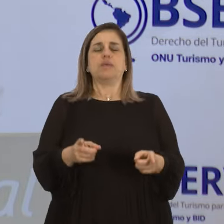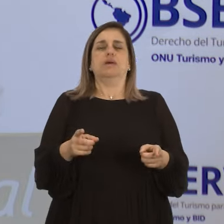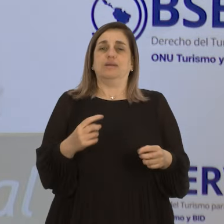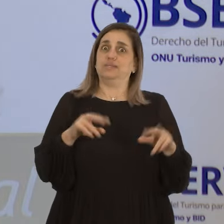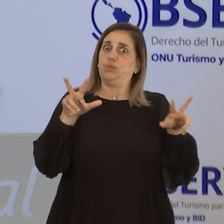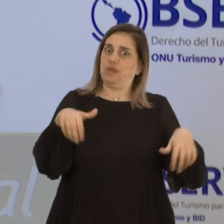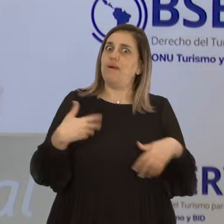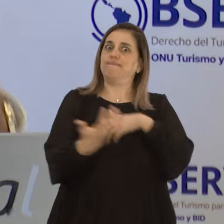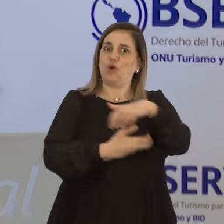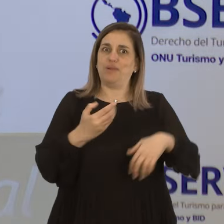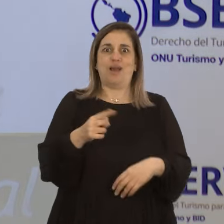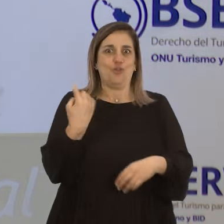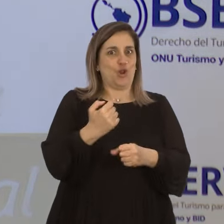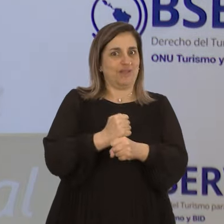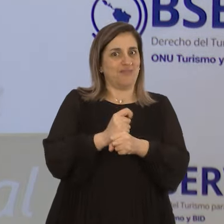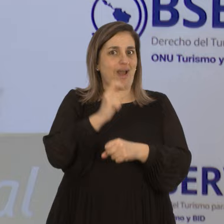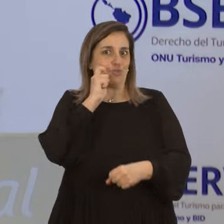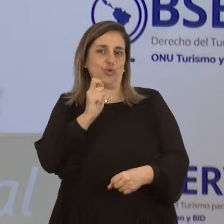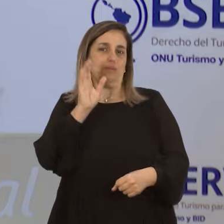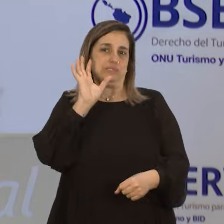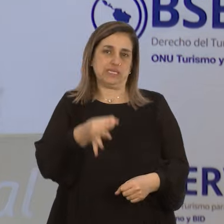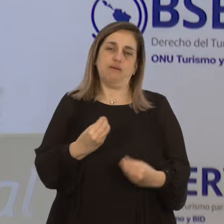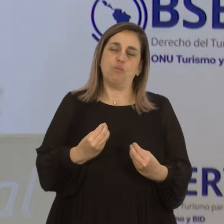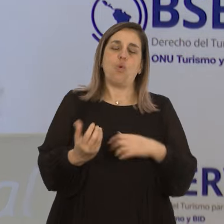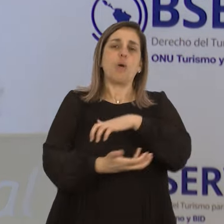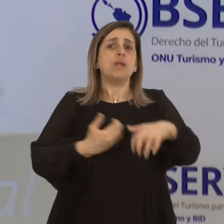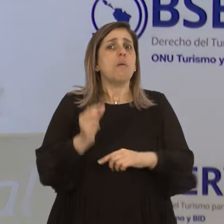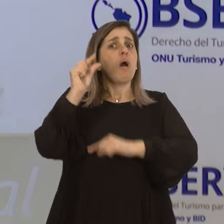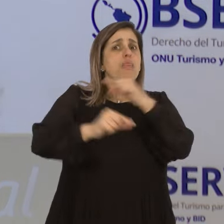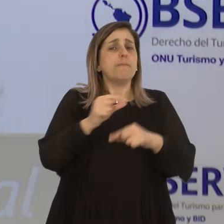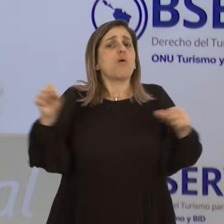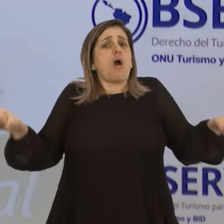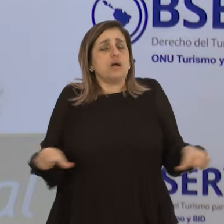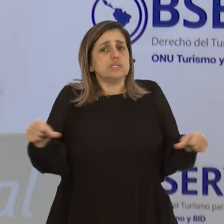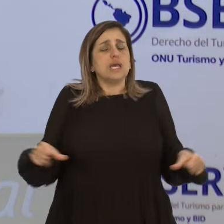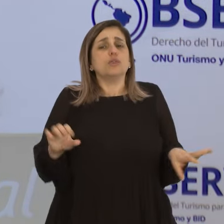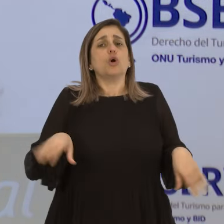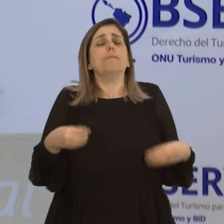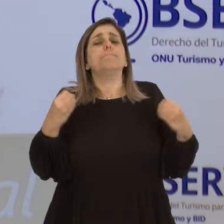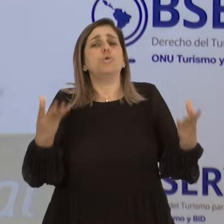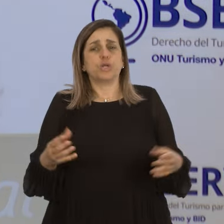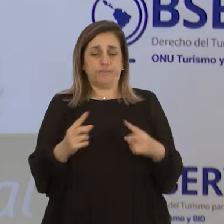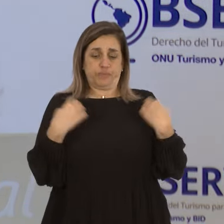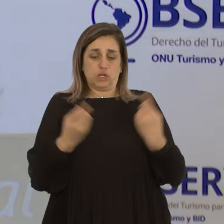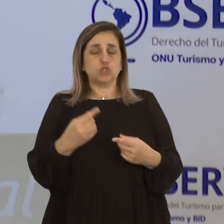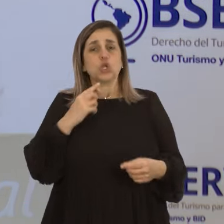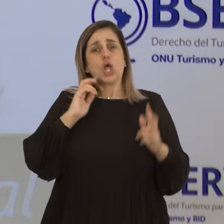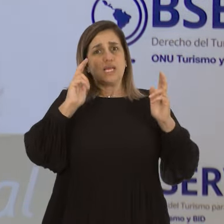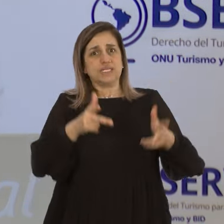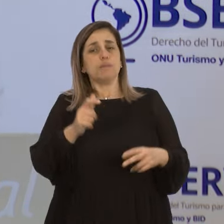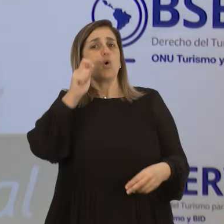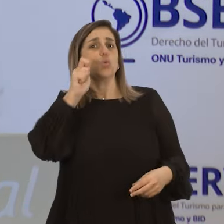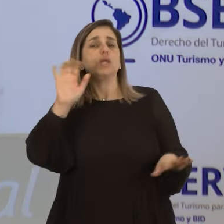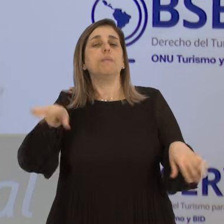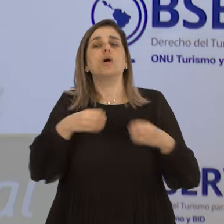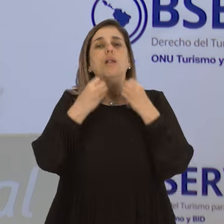alquiler, todo lo que los operadores turísticos saben. Bueno, hemos ido caminando, porque